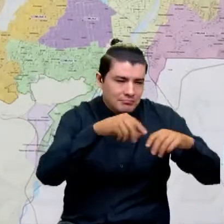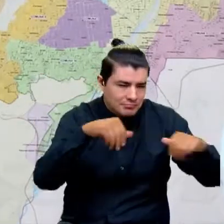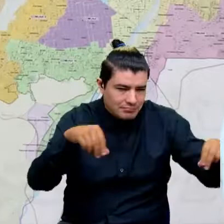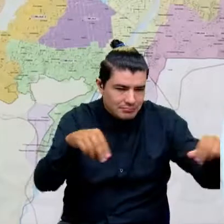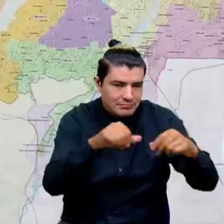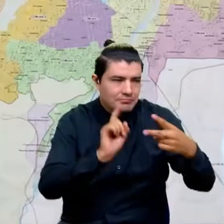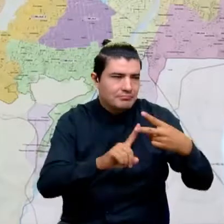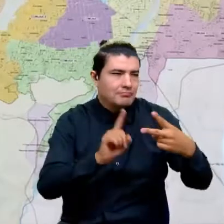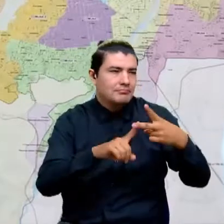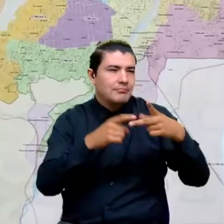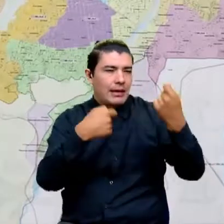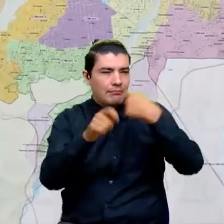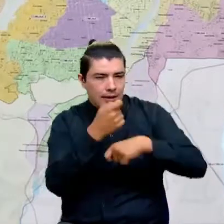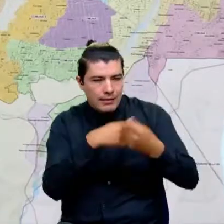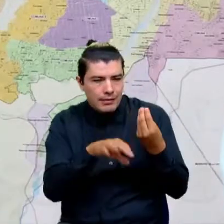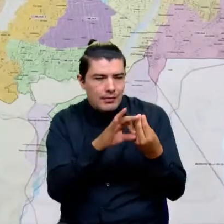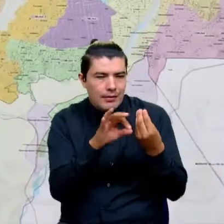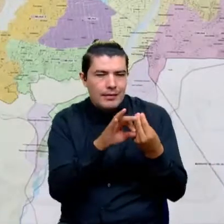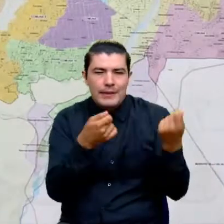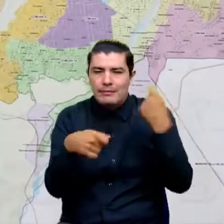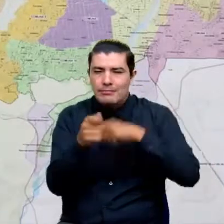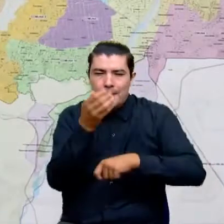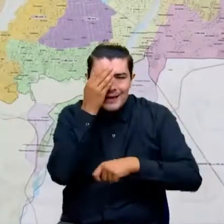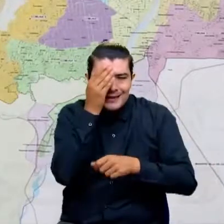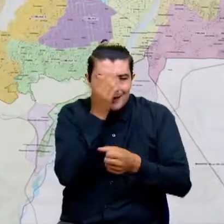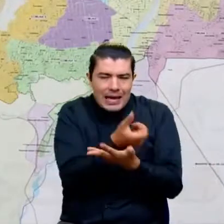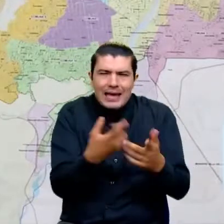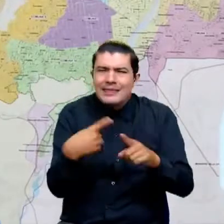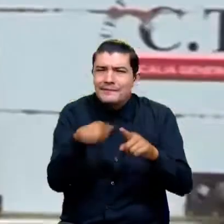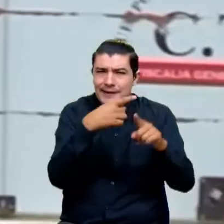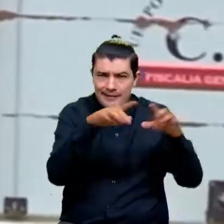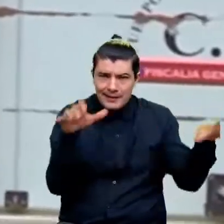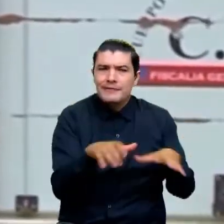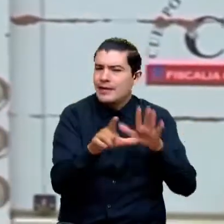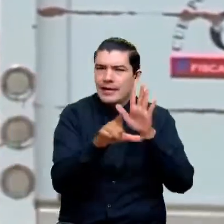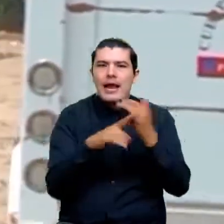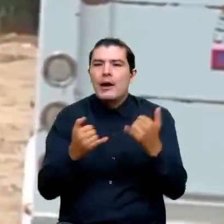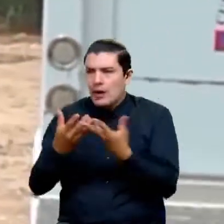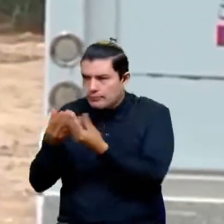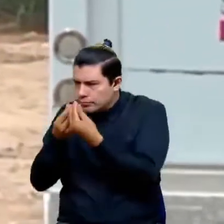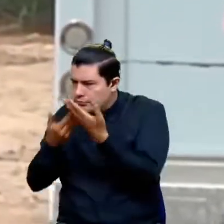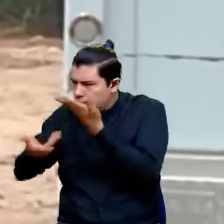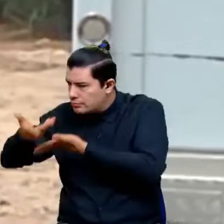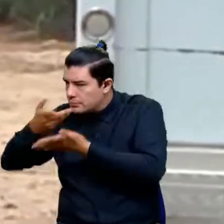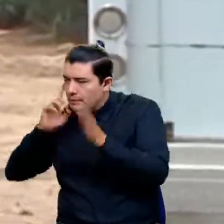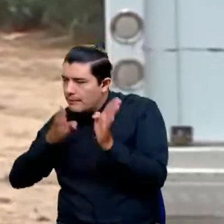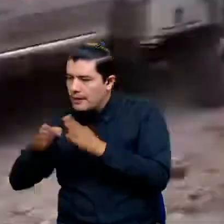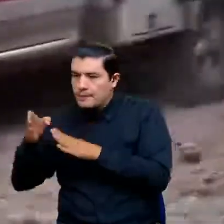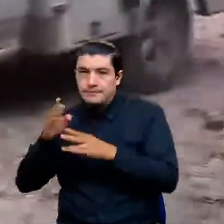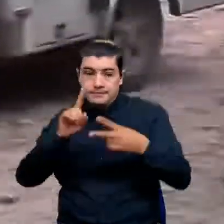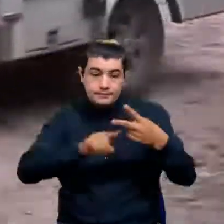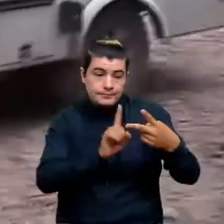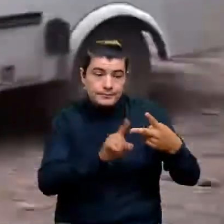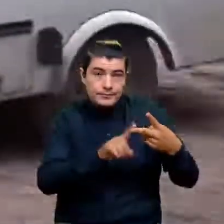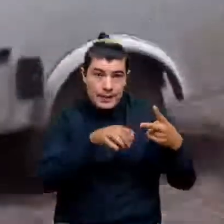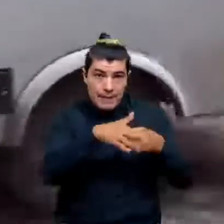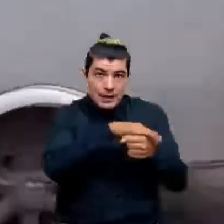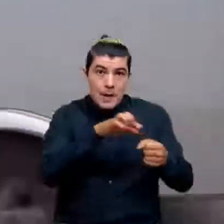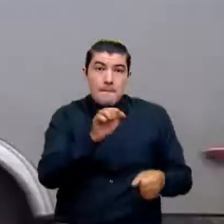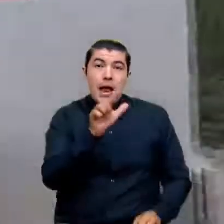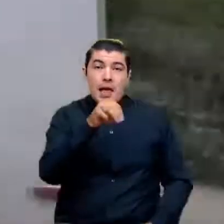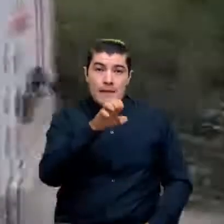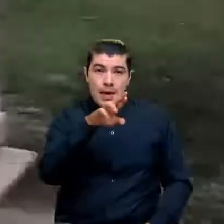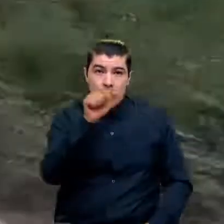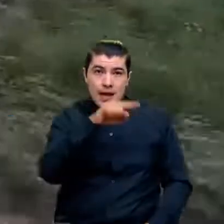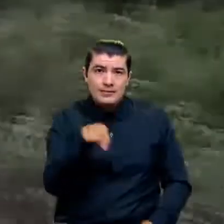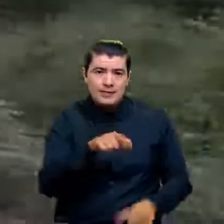territorio, narcotráfico, contrabando y muchas otras actividades ilícitas. En el barrio Palmeras, un hombre fue asesinado a las afueras de un taller que